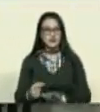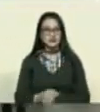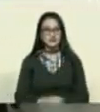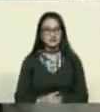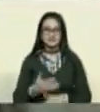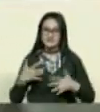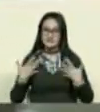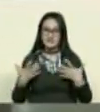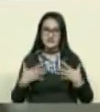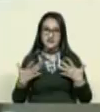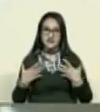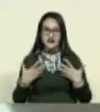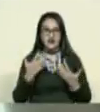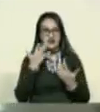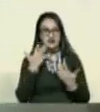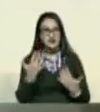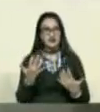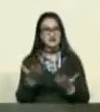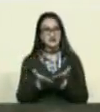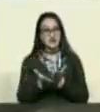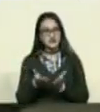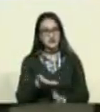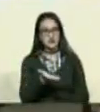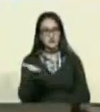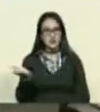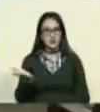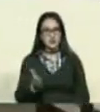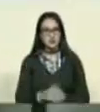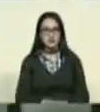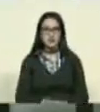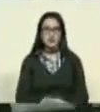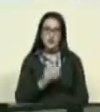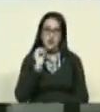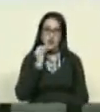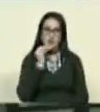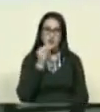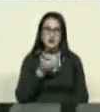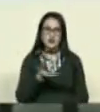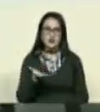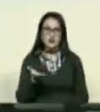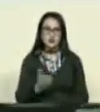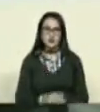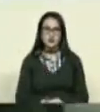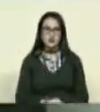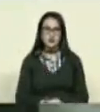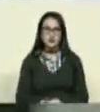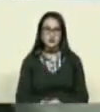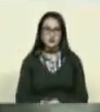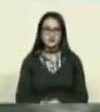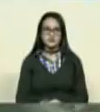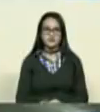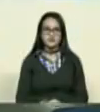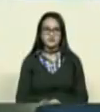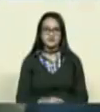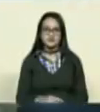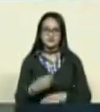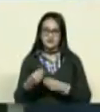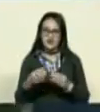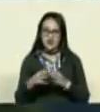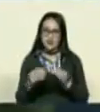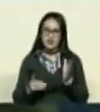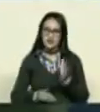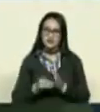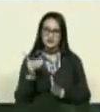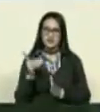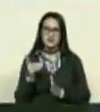alegra mucho poder estar al servicio, Bárbara, de la juventud y poder hacer todo para que su desarrollo, el desarrollo de